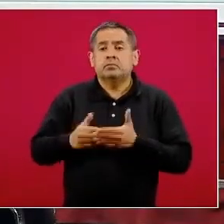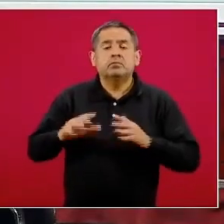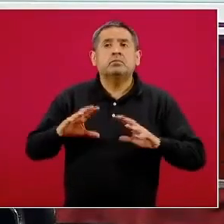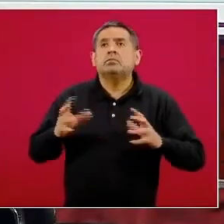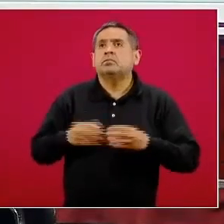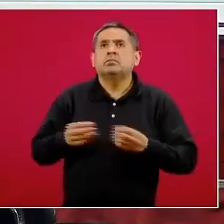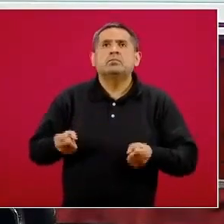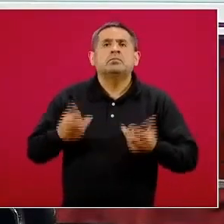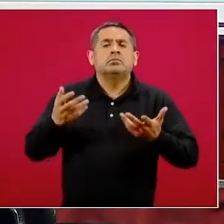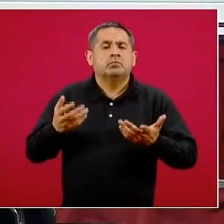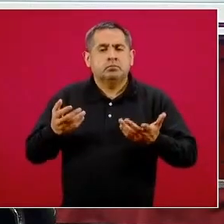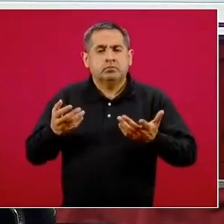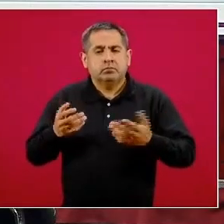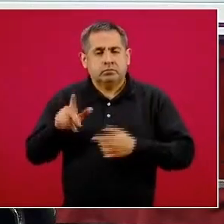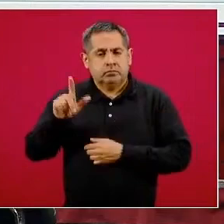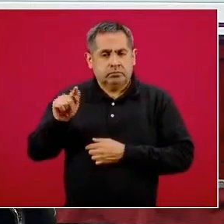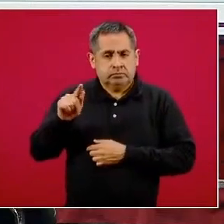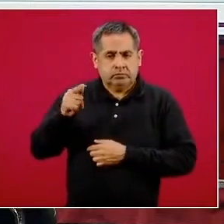Actualmente